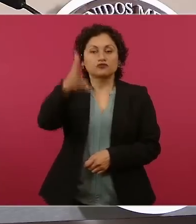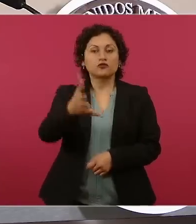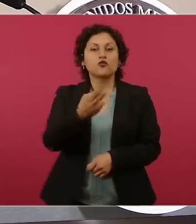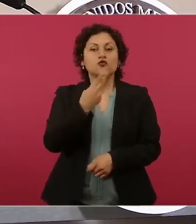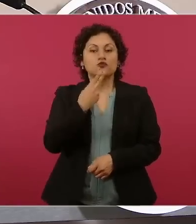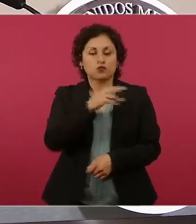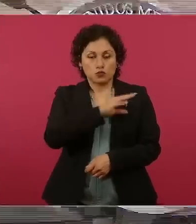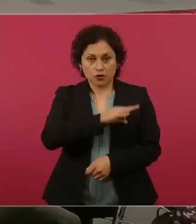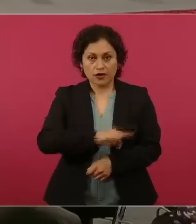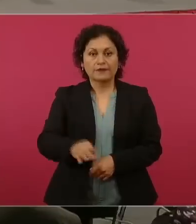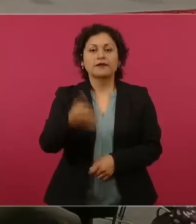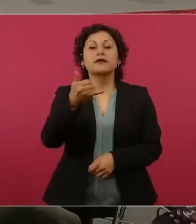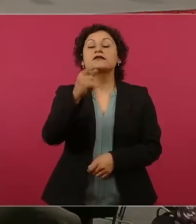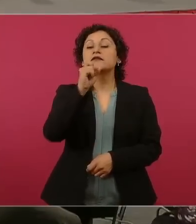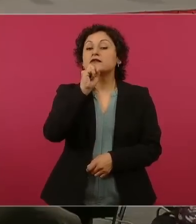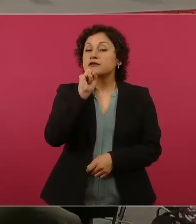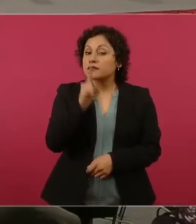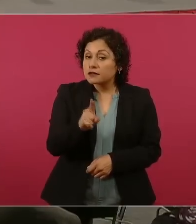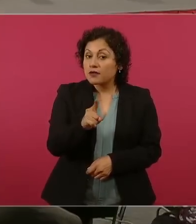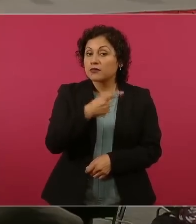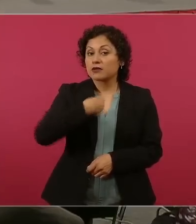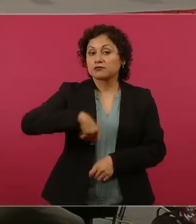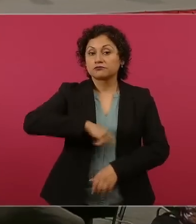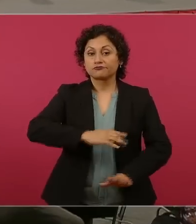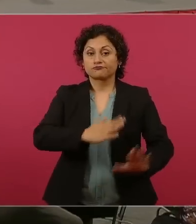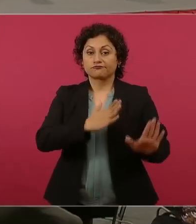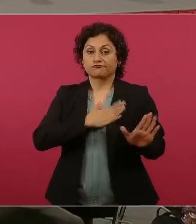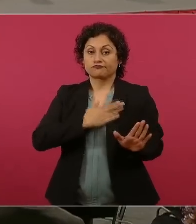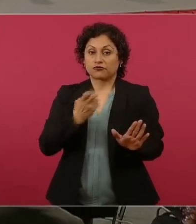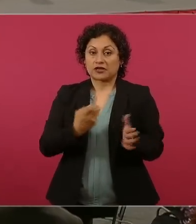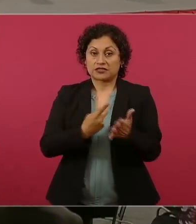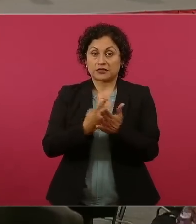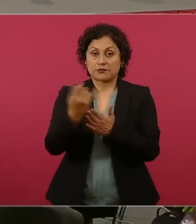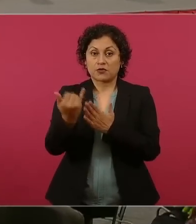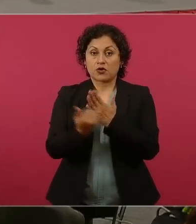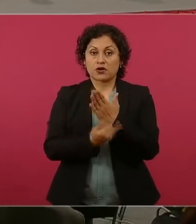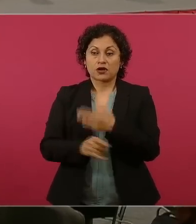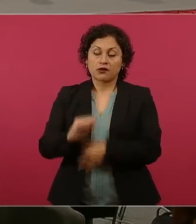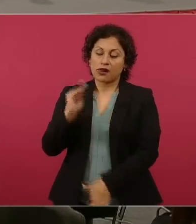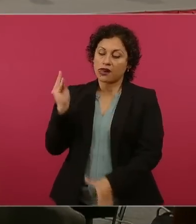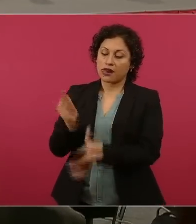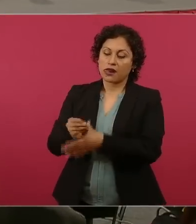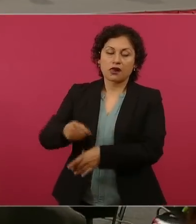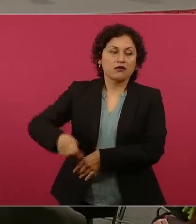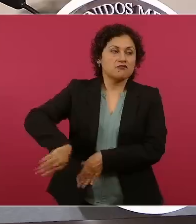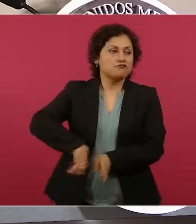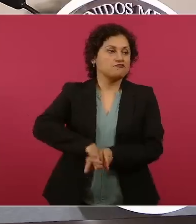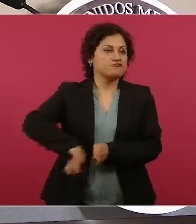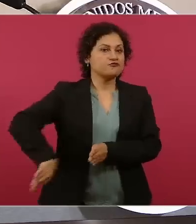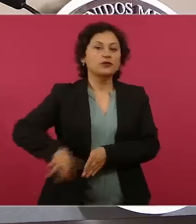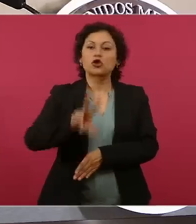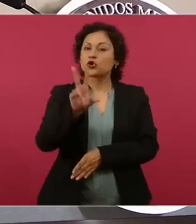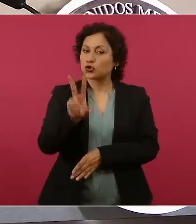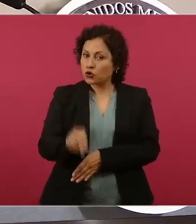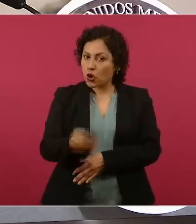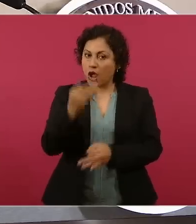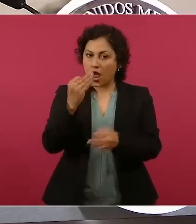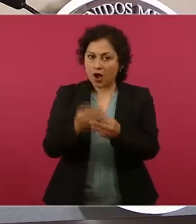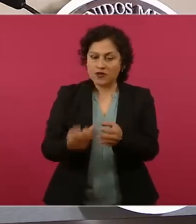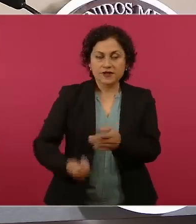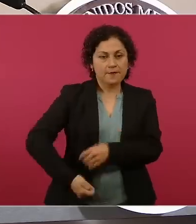un lado, que nunca más un proyecto de este tipo se haga a la espalda de la gente. Estamos haciendo acciones de justicia, memoria y